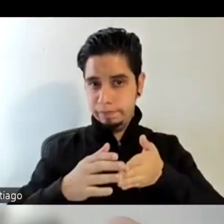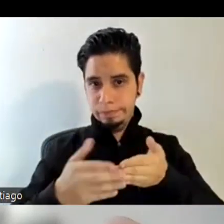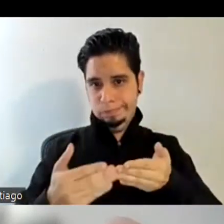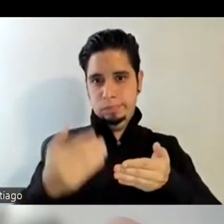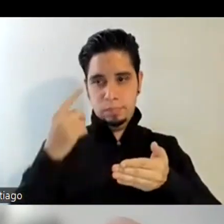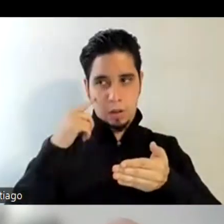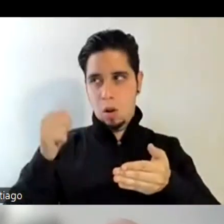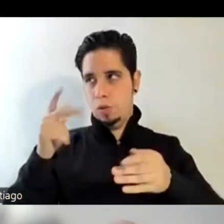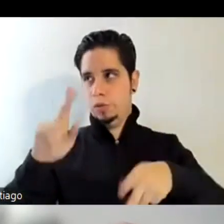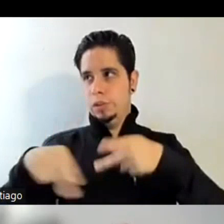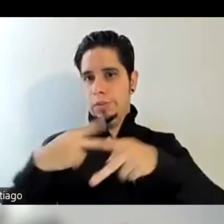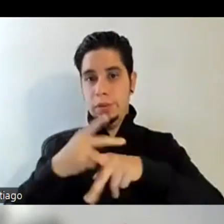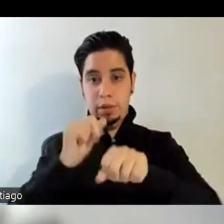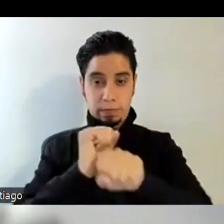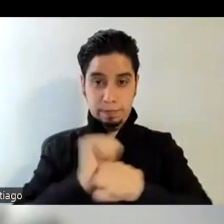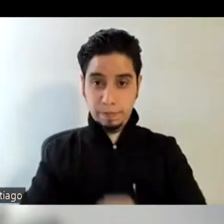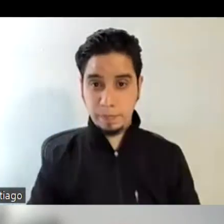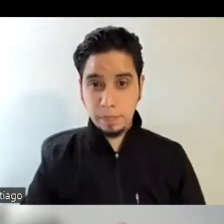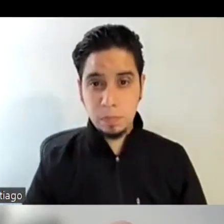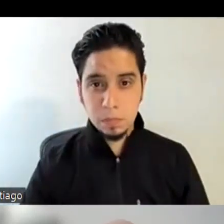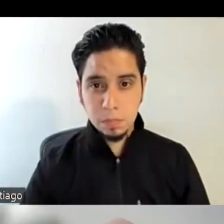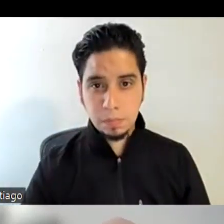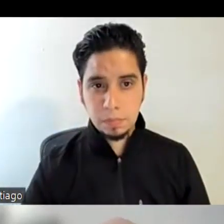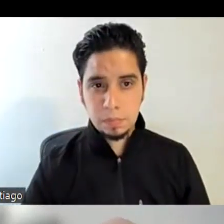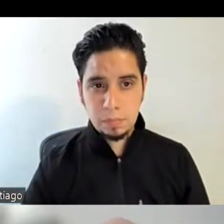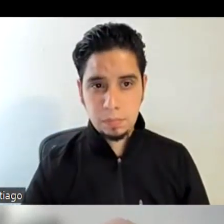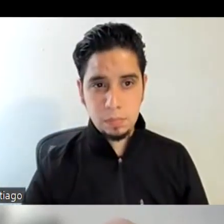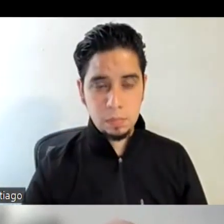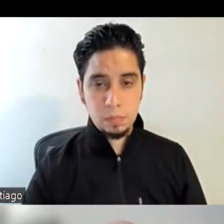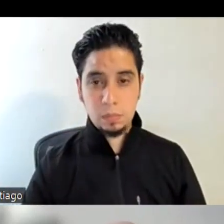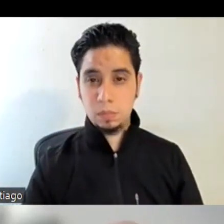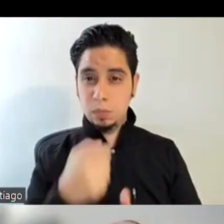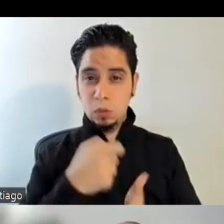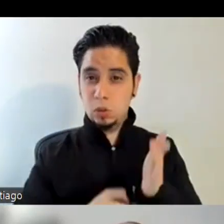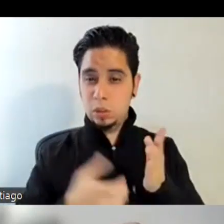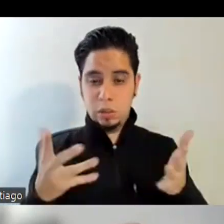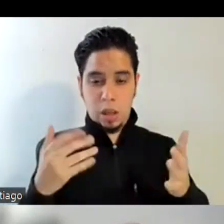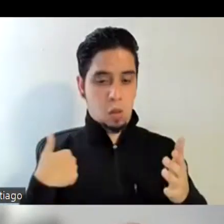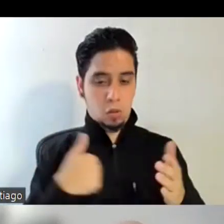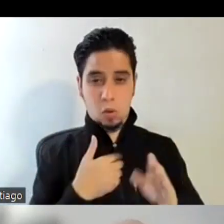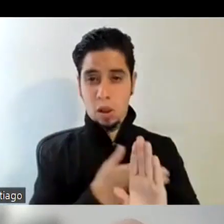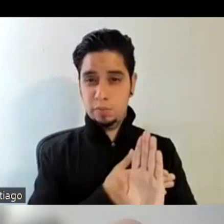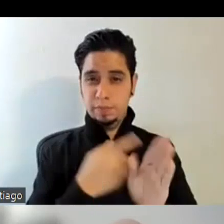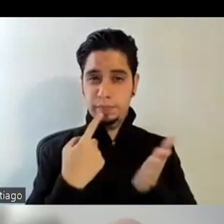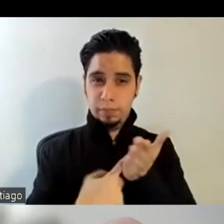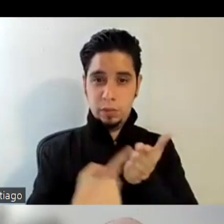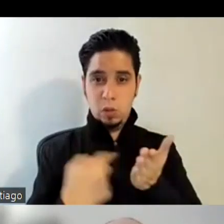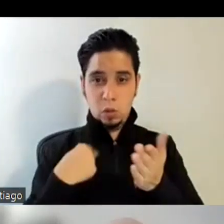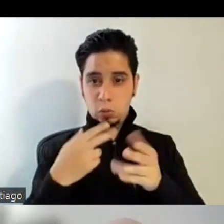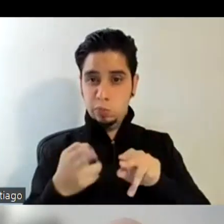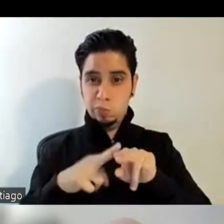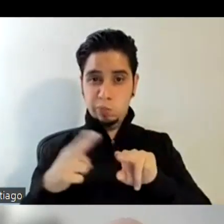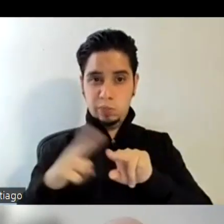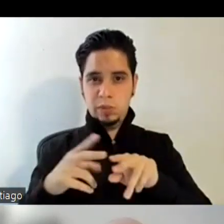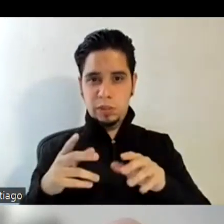otras producciones. Sí, no, y es que también las cosas, los costos, ya lo hemos hablado, los costos van subiendo y uno tiene que, tú sabes, como que